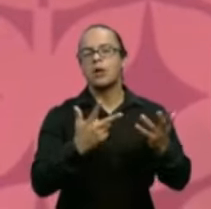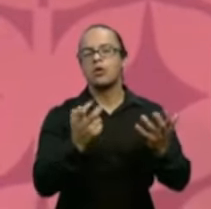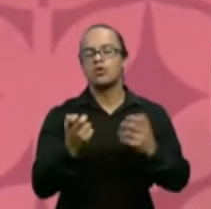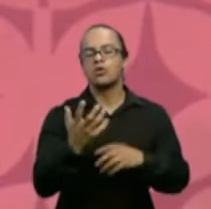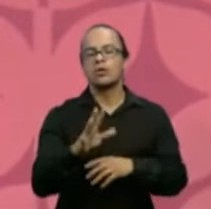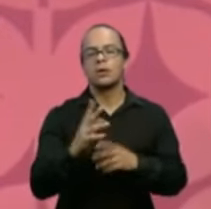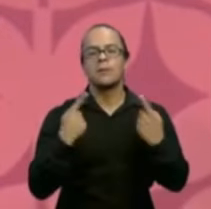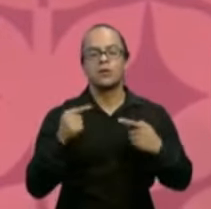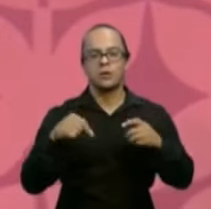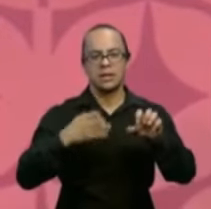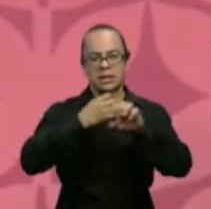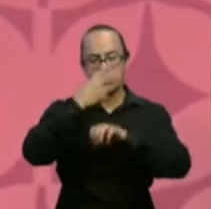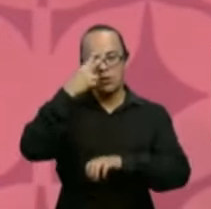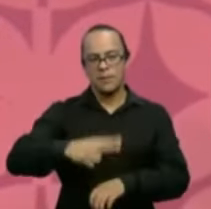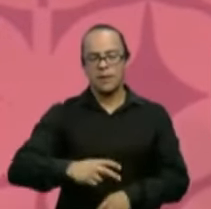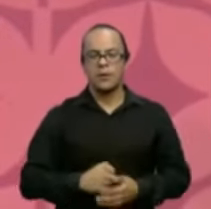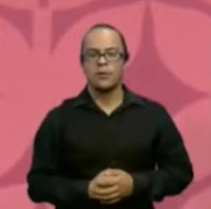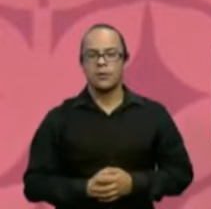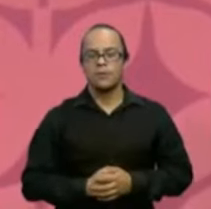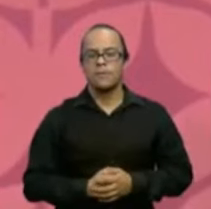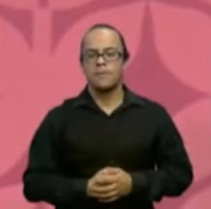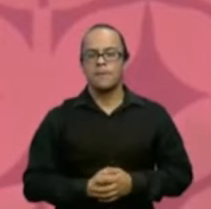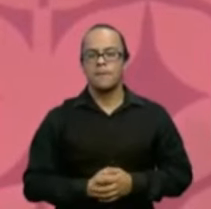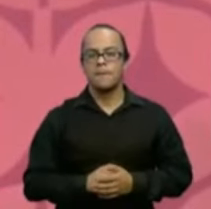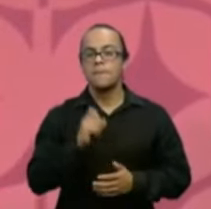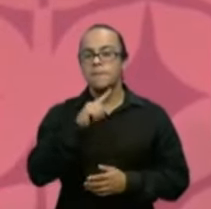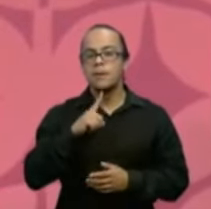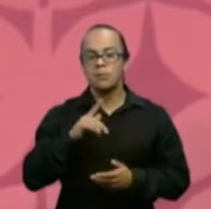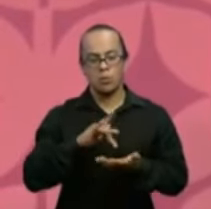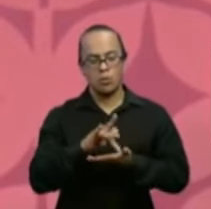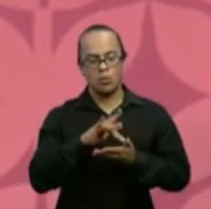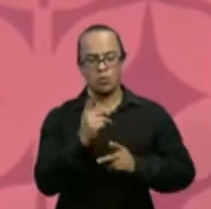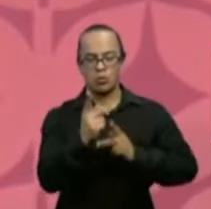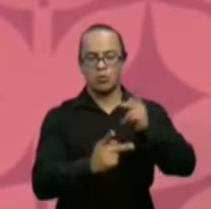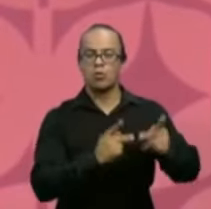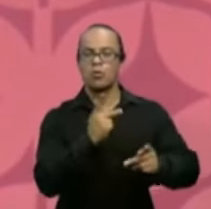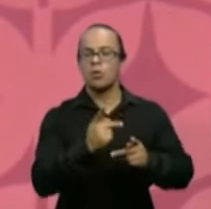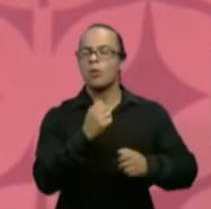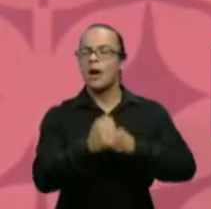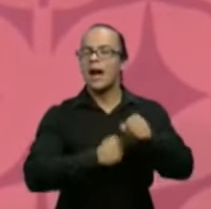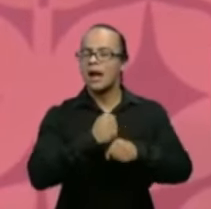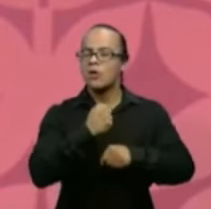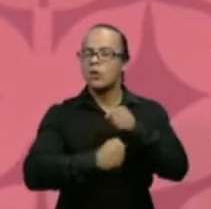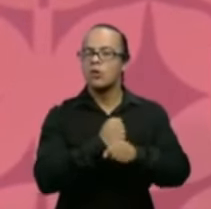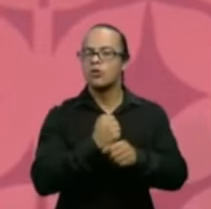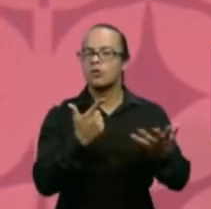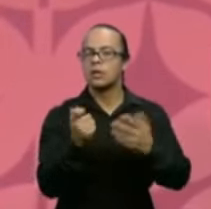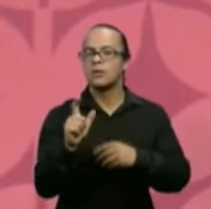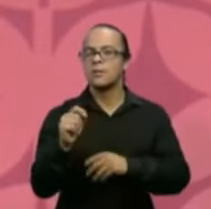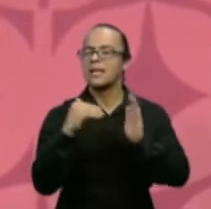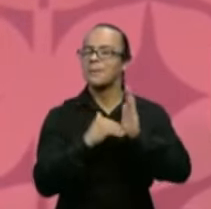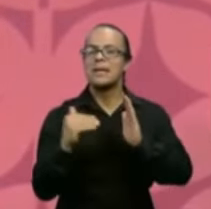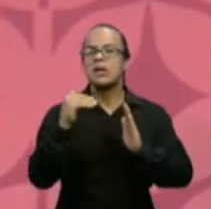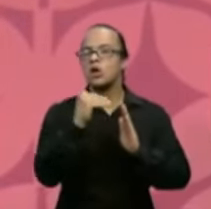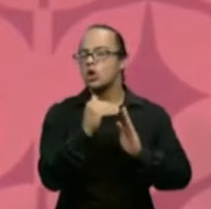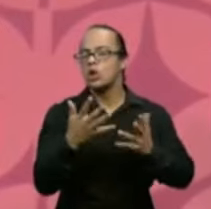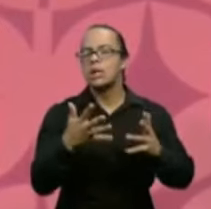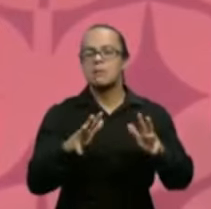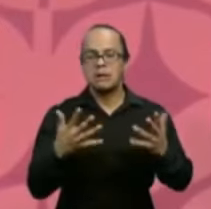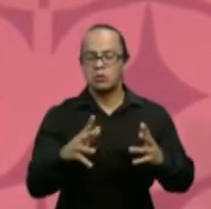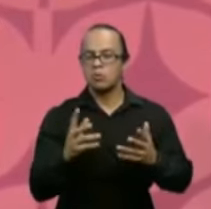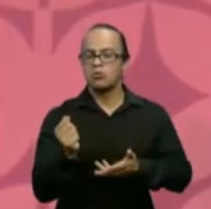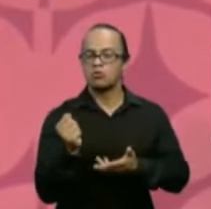39,810 mexiquenses, sin olvidar créditos para el bienestar con una inversión anual de 720 millones de pesos